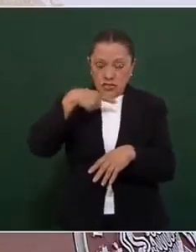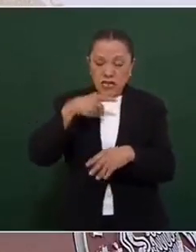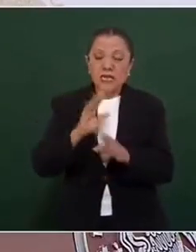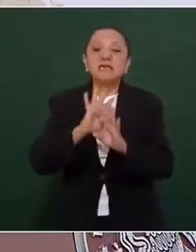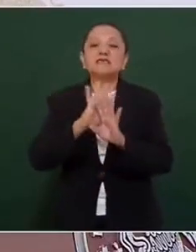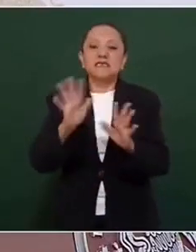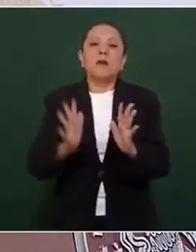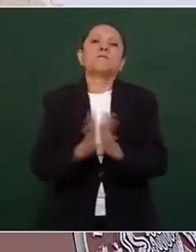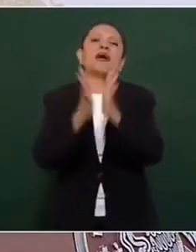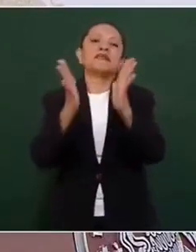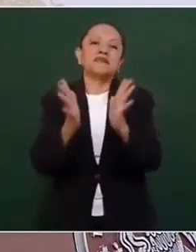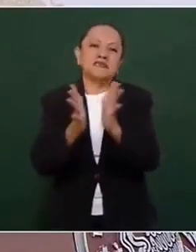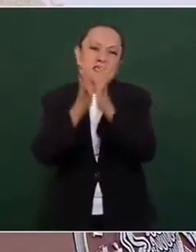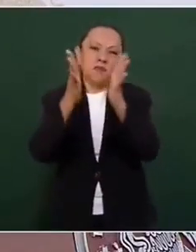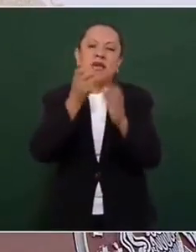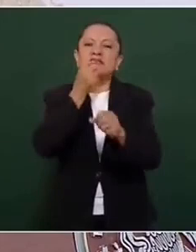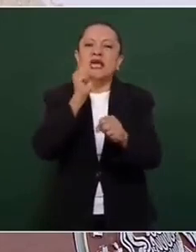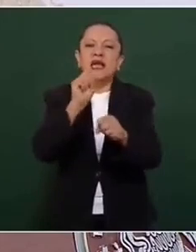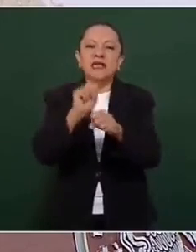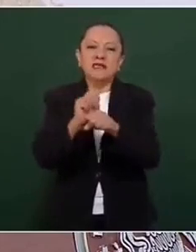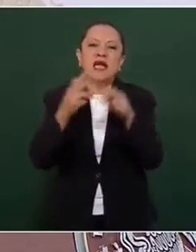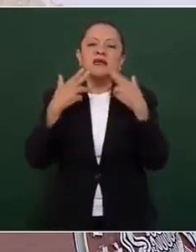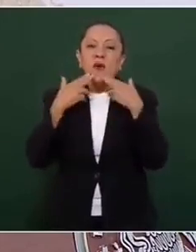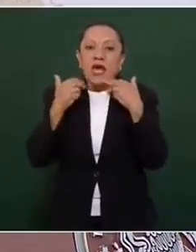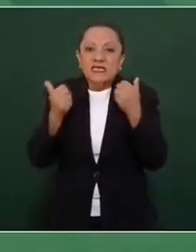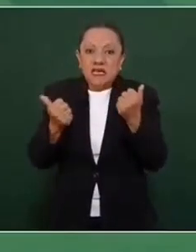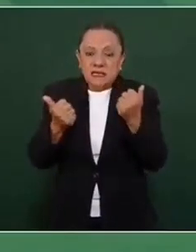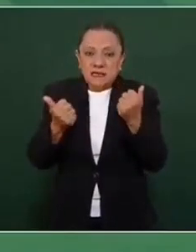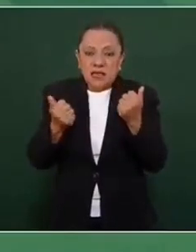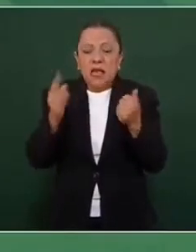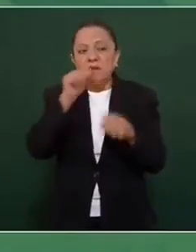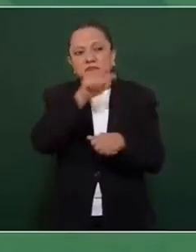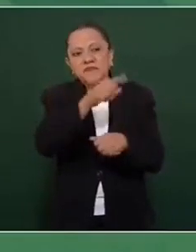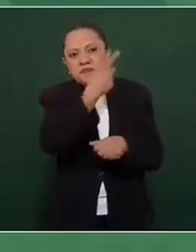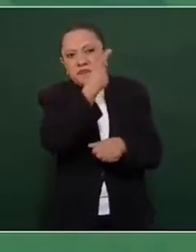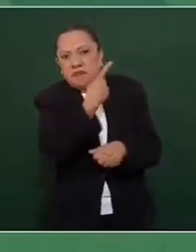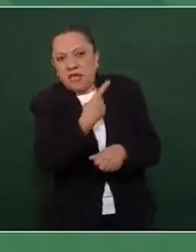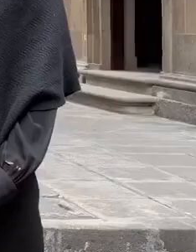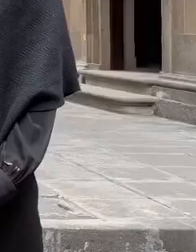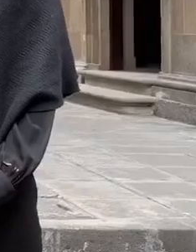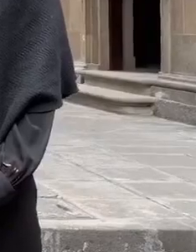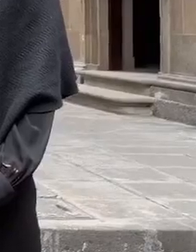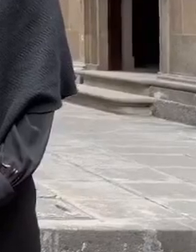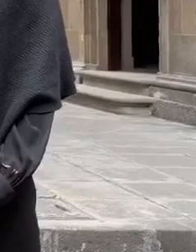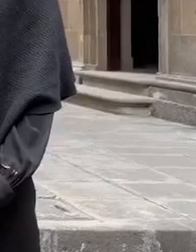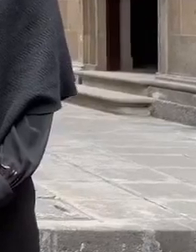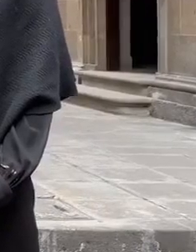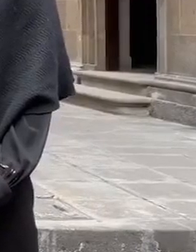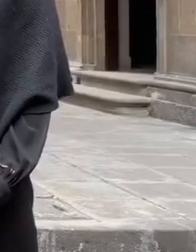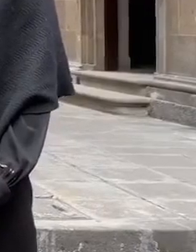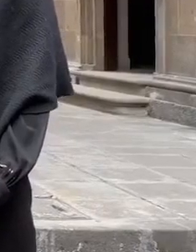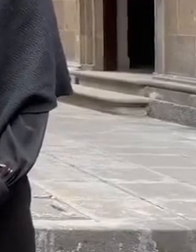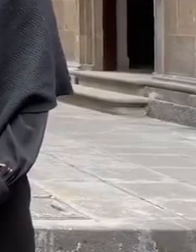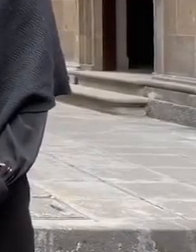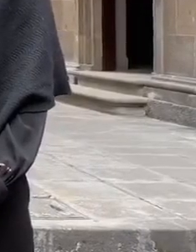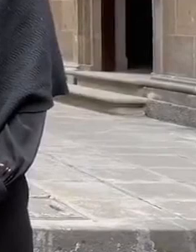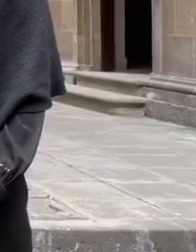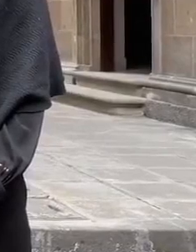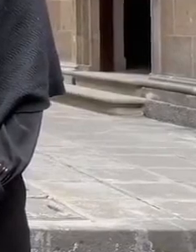hacienda entonces él me informó en la secretaria de hacienda